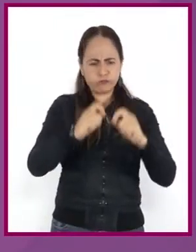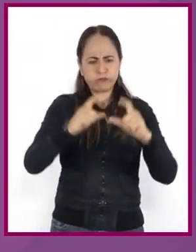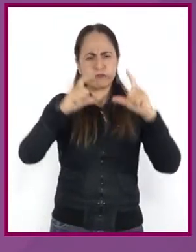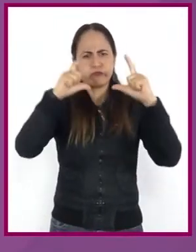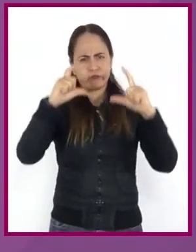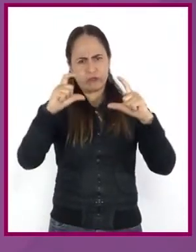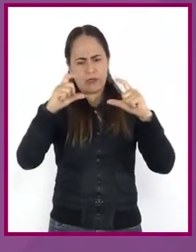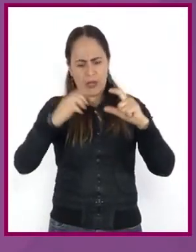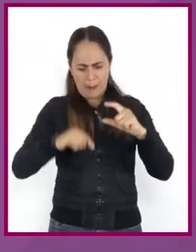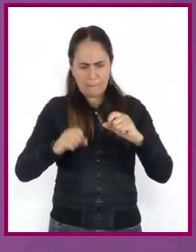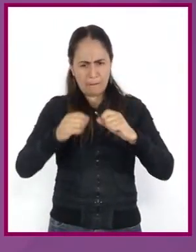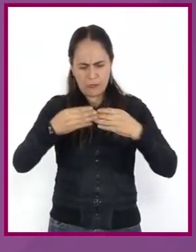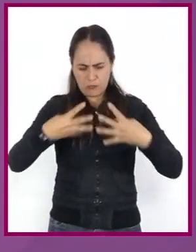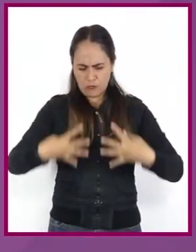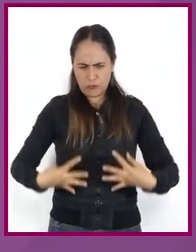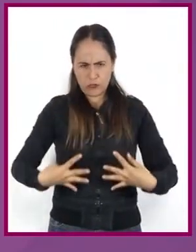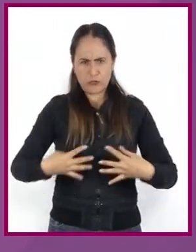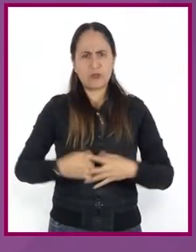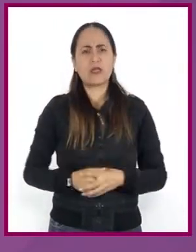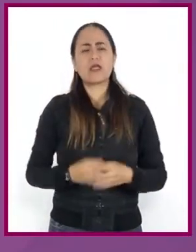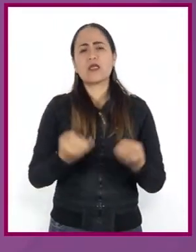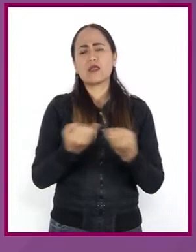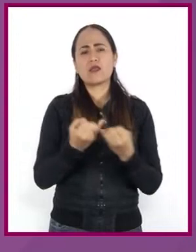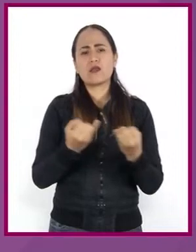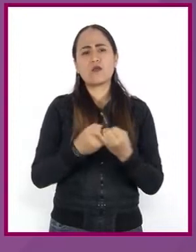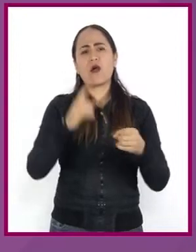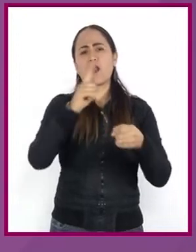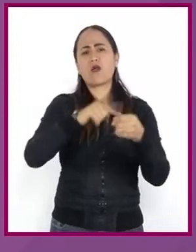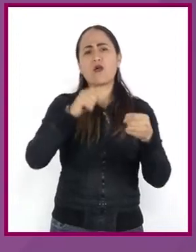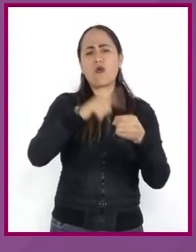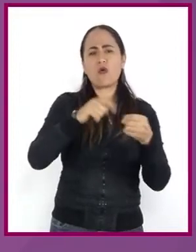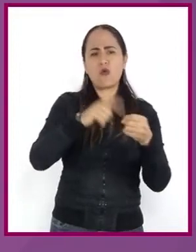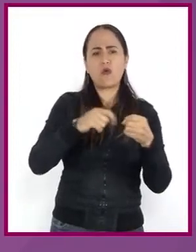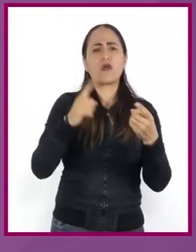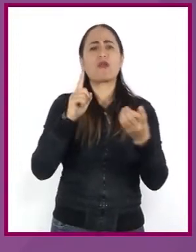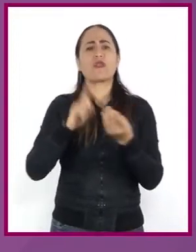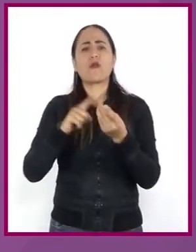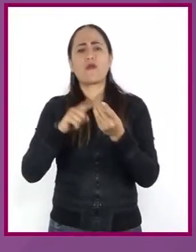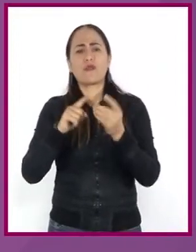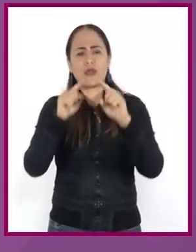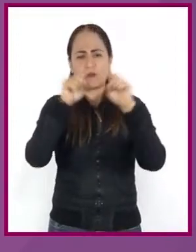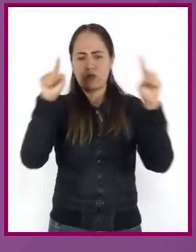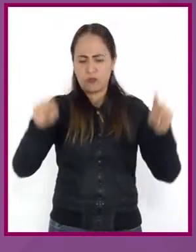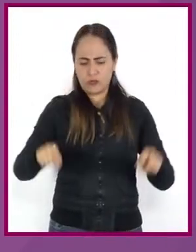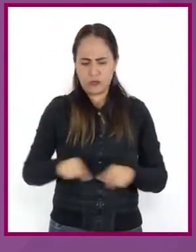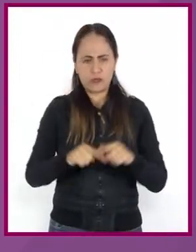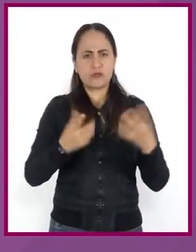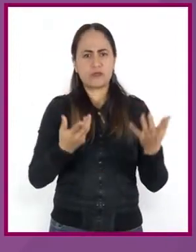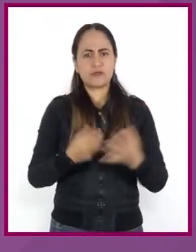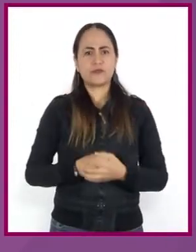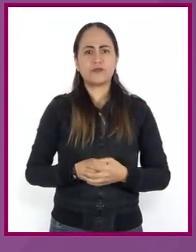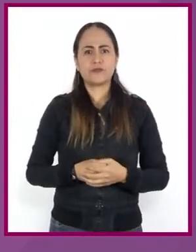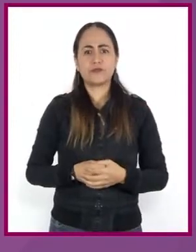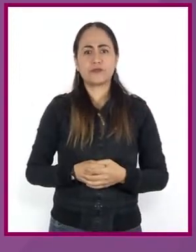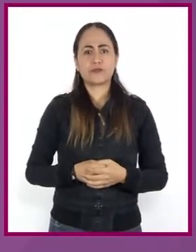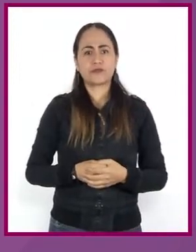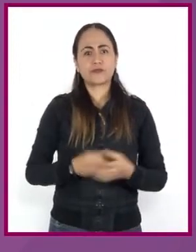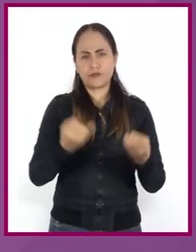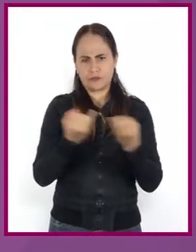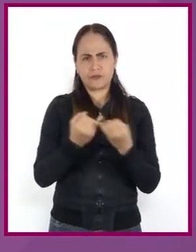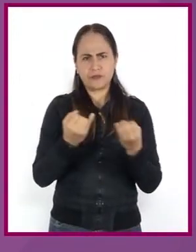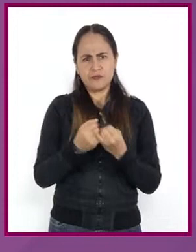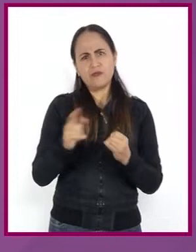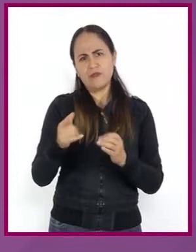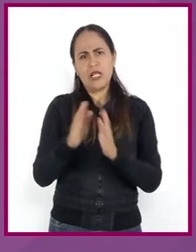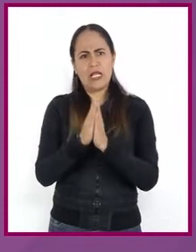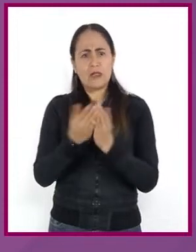a su contenido, color de fuente y su ubicación. Si no tienen disponibles, revisen en su